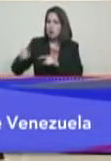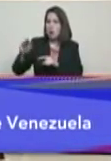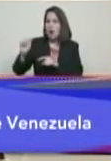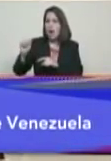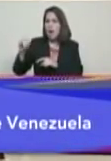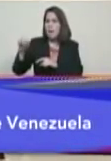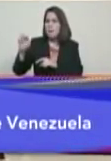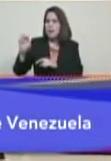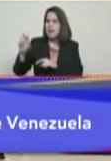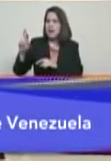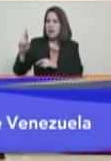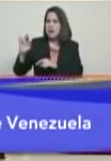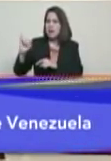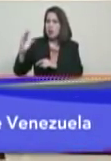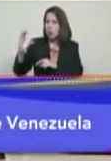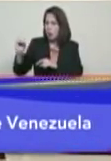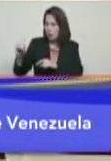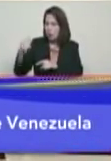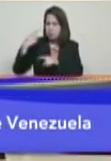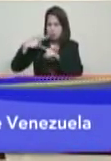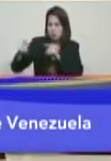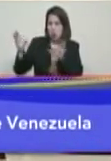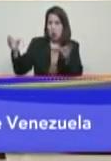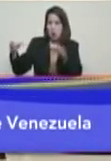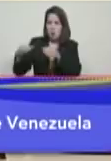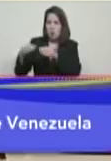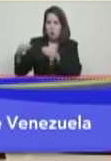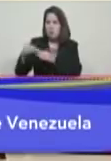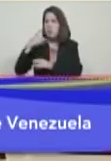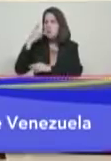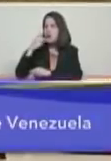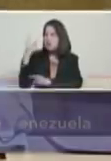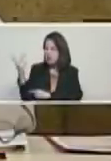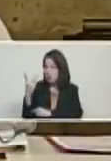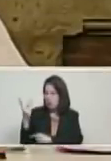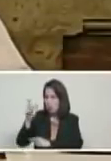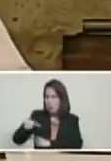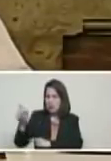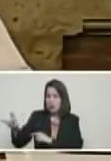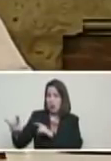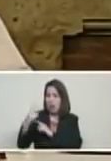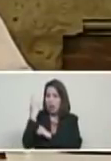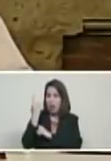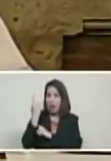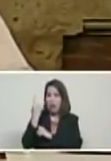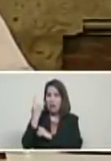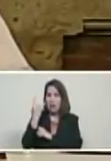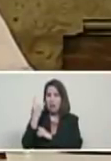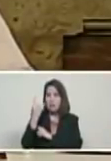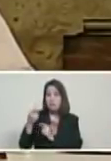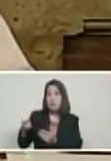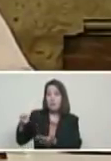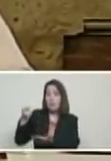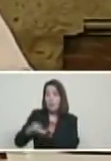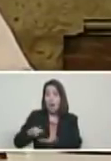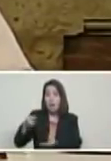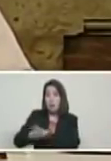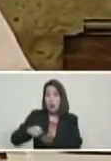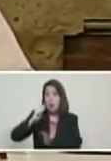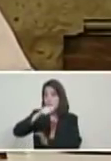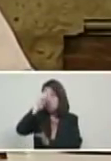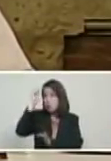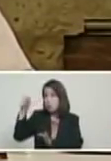Desgracia. El partido político de estos conspiradores traidores es financiado por las